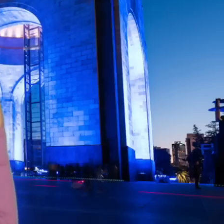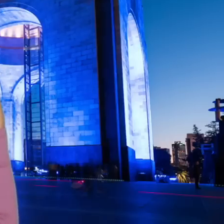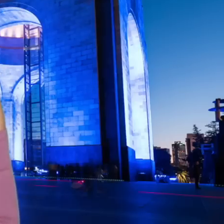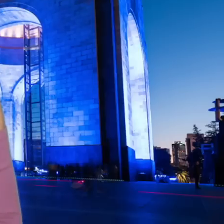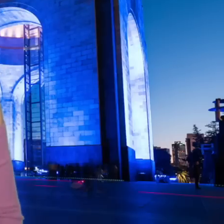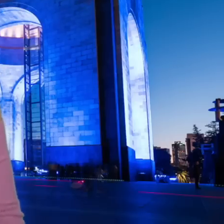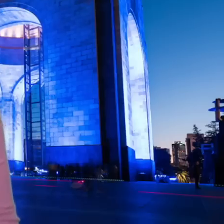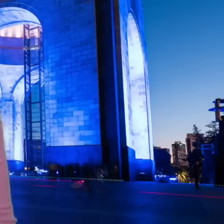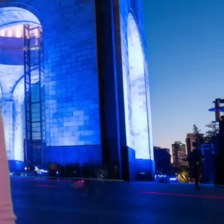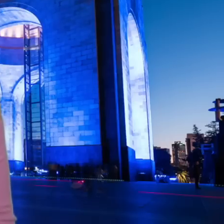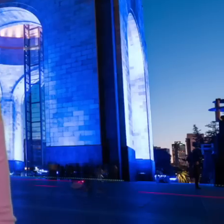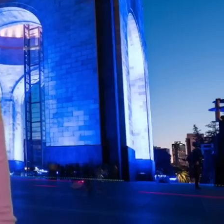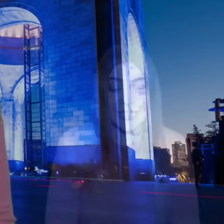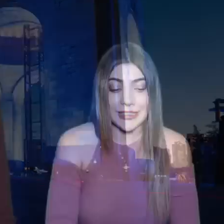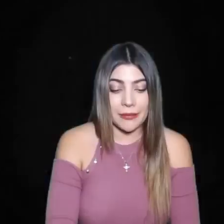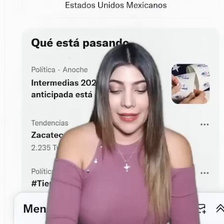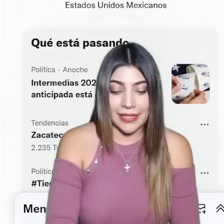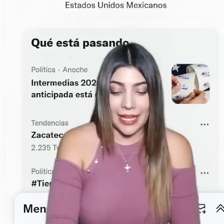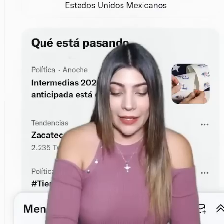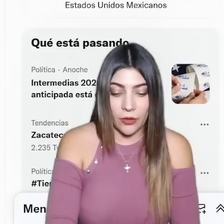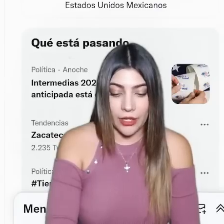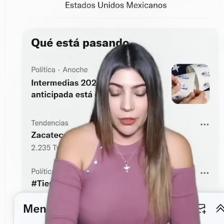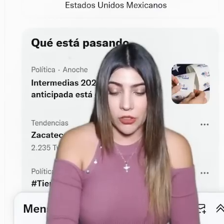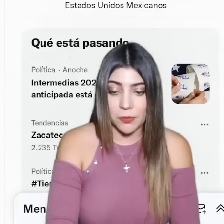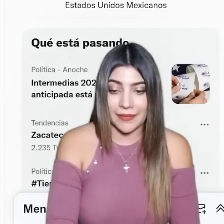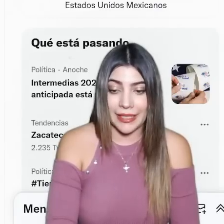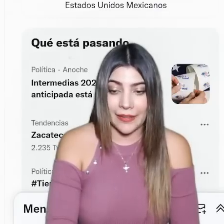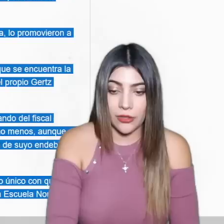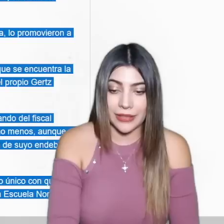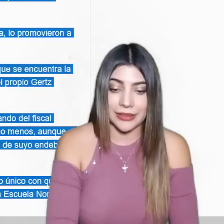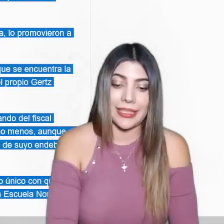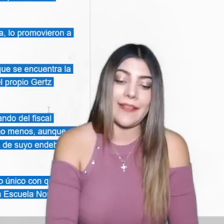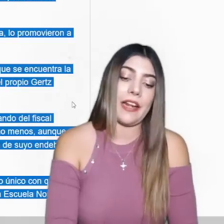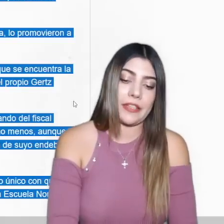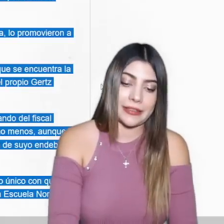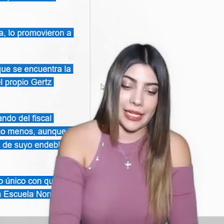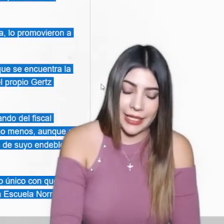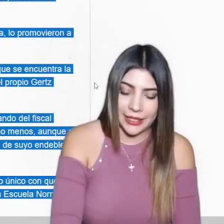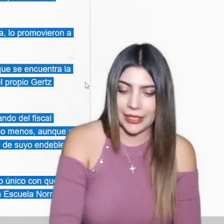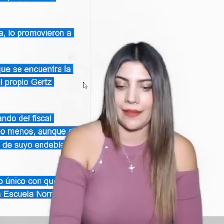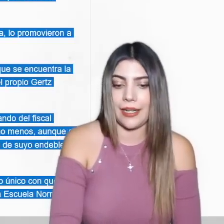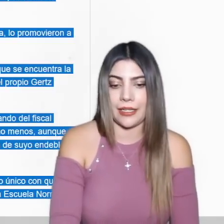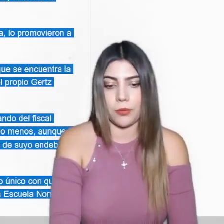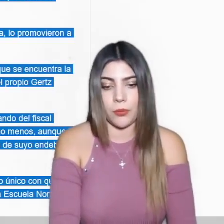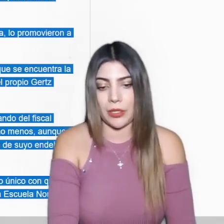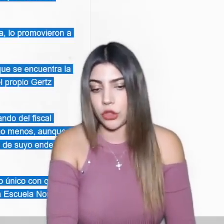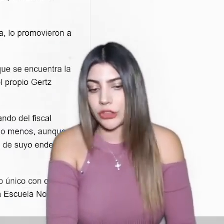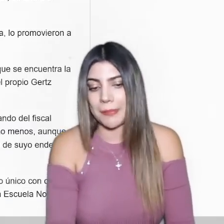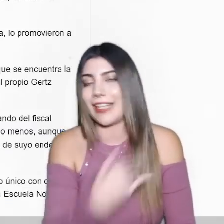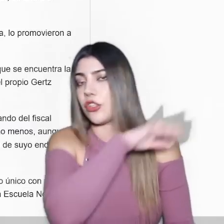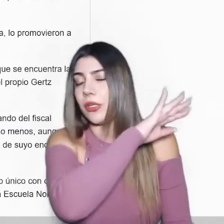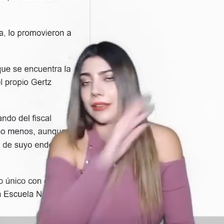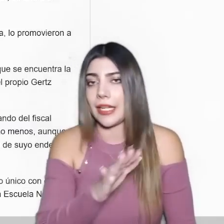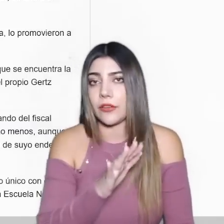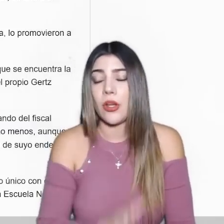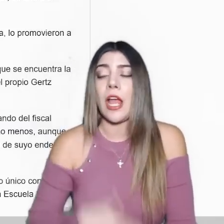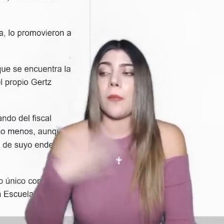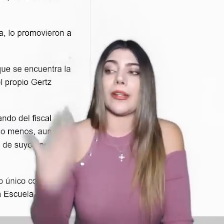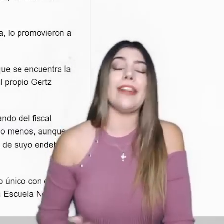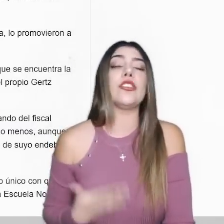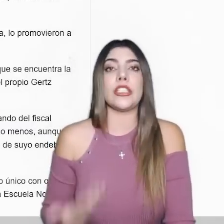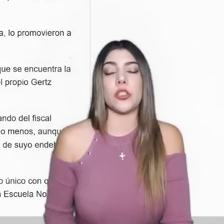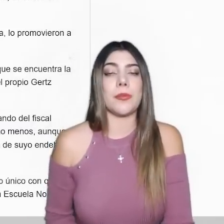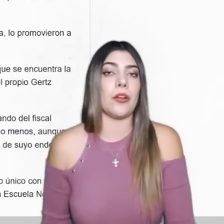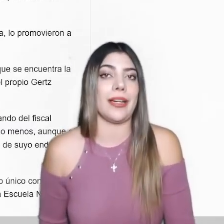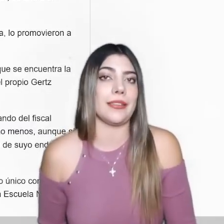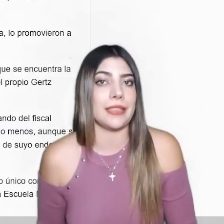amigos, que me muero de los nervios. Quiero cerrar el tema del día de hoy, amigos, platicándoles acerca de la Fiscalía General de la República. Otro tema que yo no entiendo, ¿por